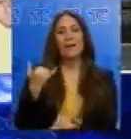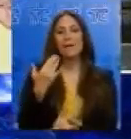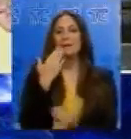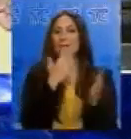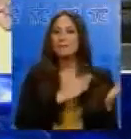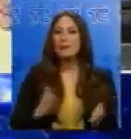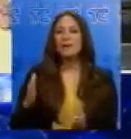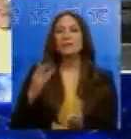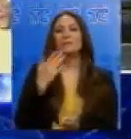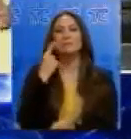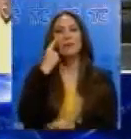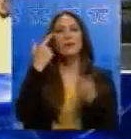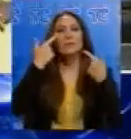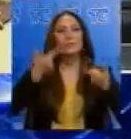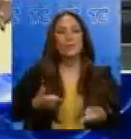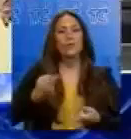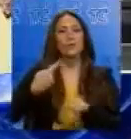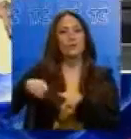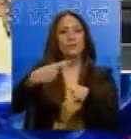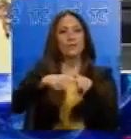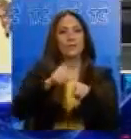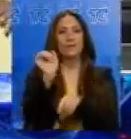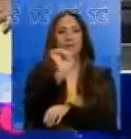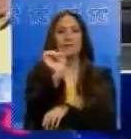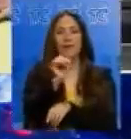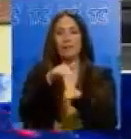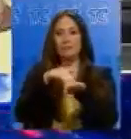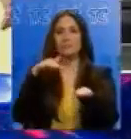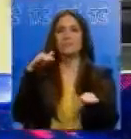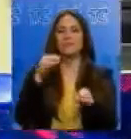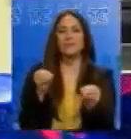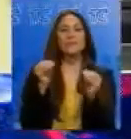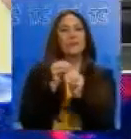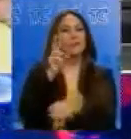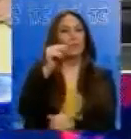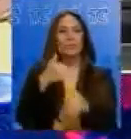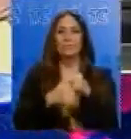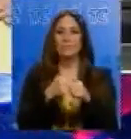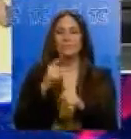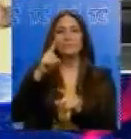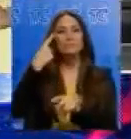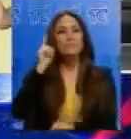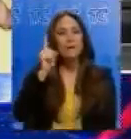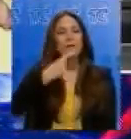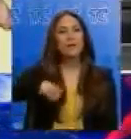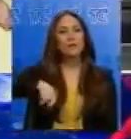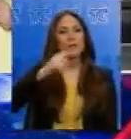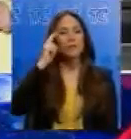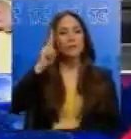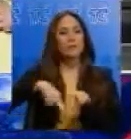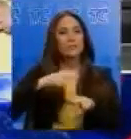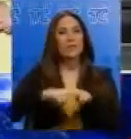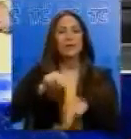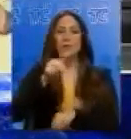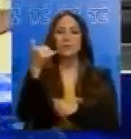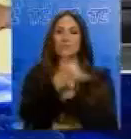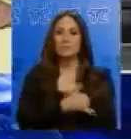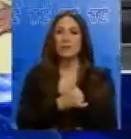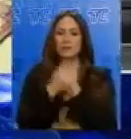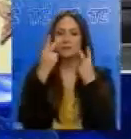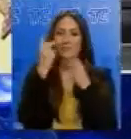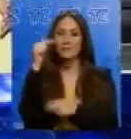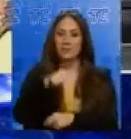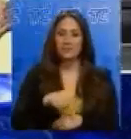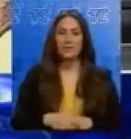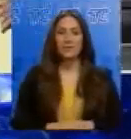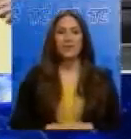medidas necesarias para enfrentar esta situación sin que afecte las actividades de nacionales y extranjeros. Es todo lo que